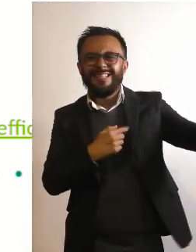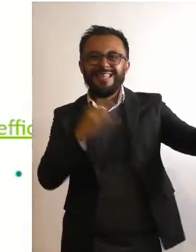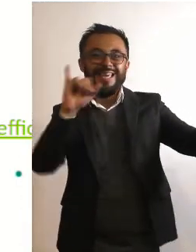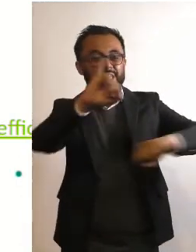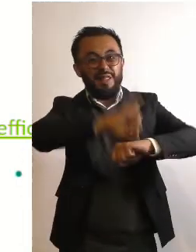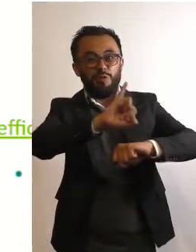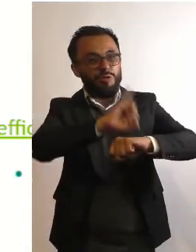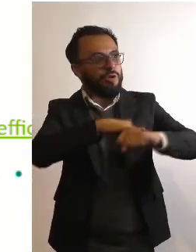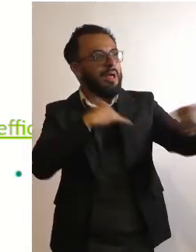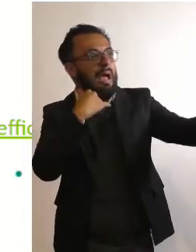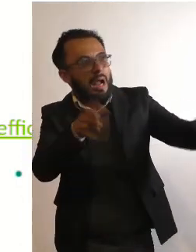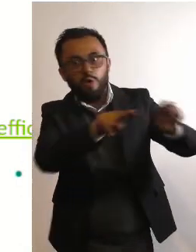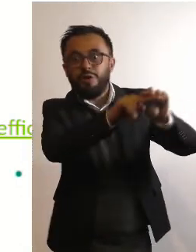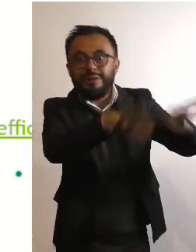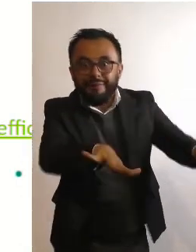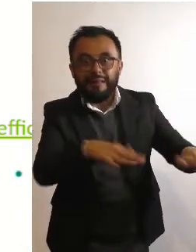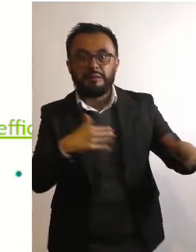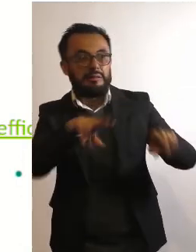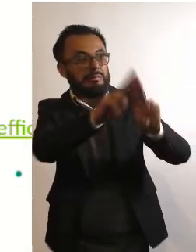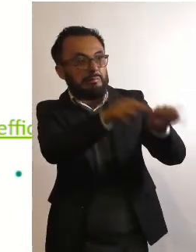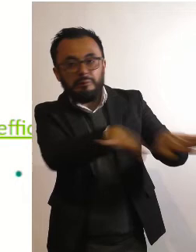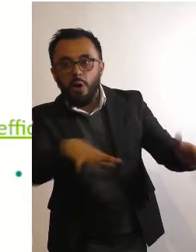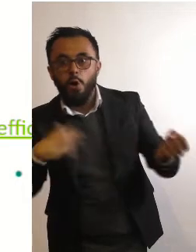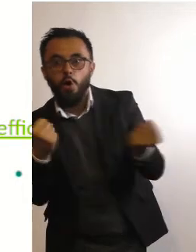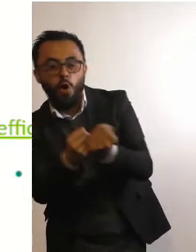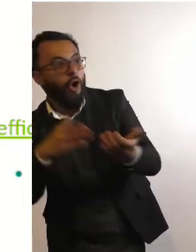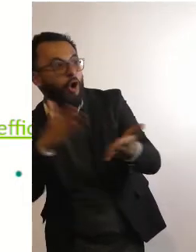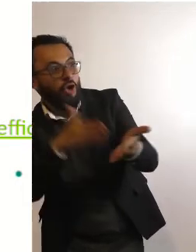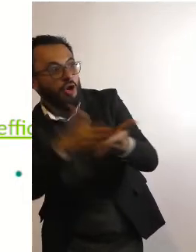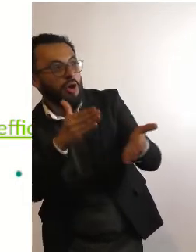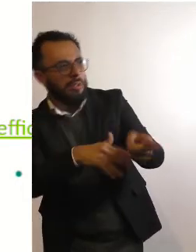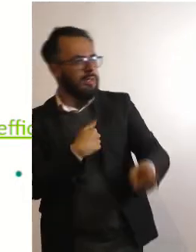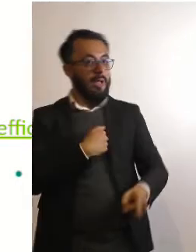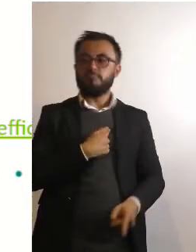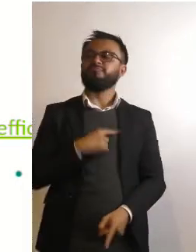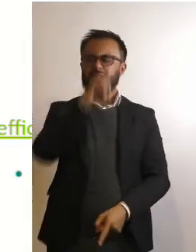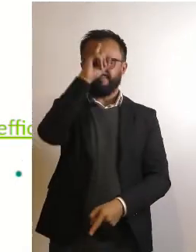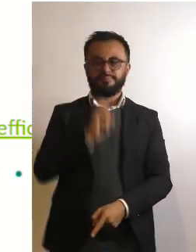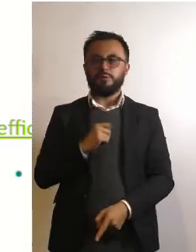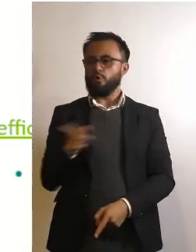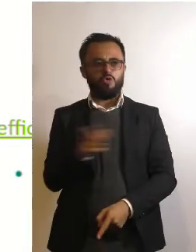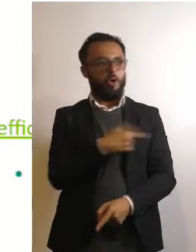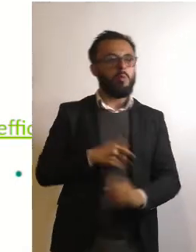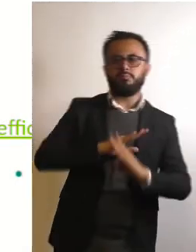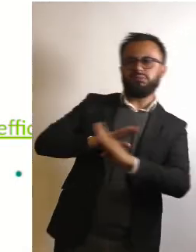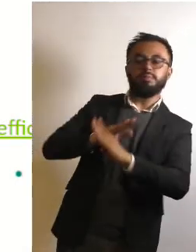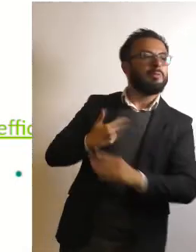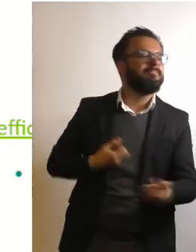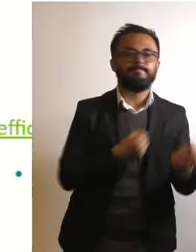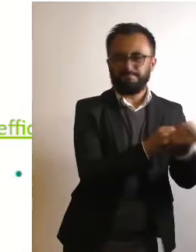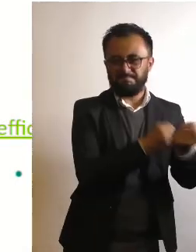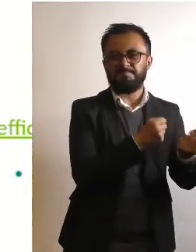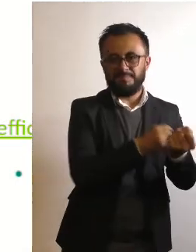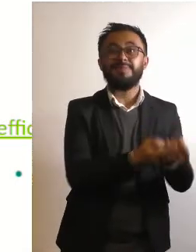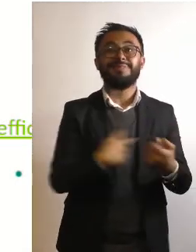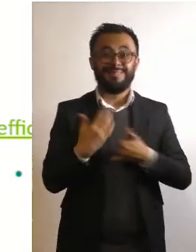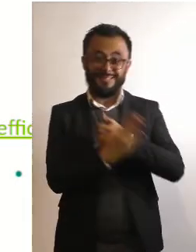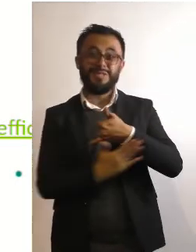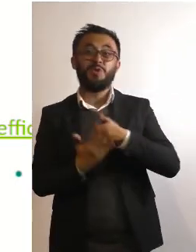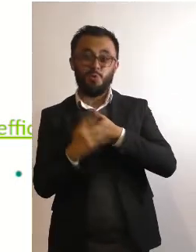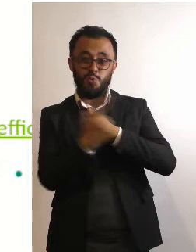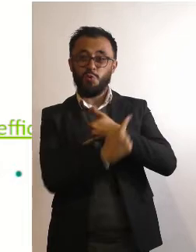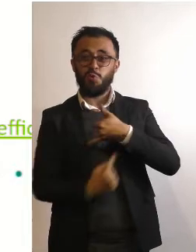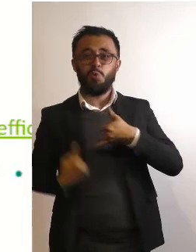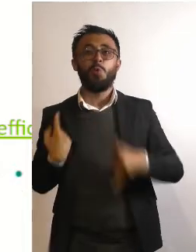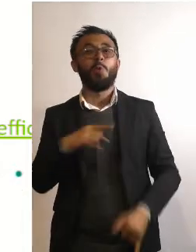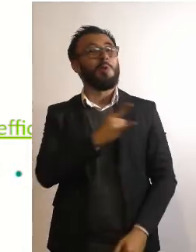ciberataque, y vemos cómo en Colombia ha habido diferentes universidades que también han sufrido estos ciberataques.